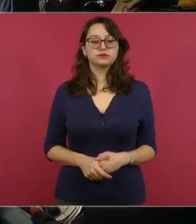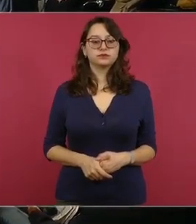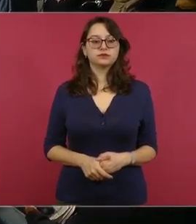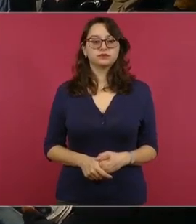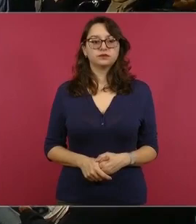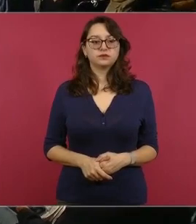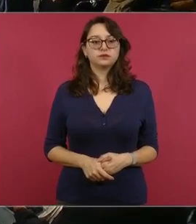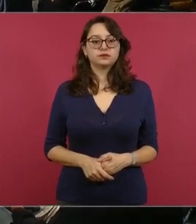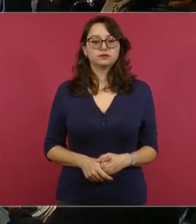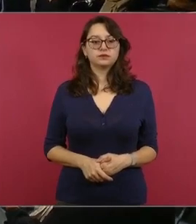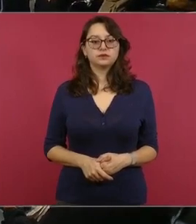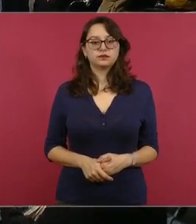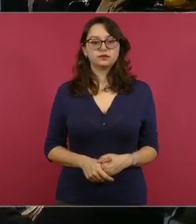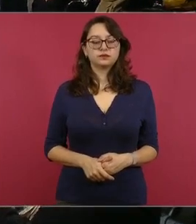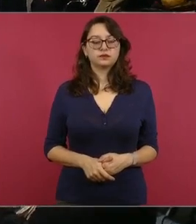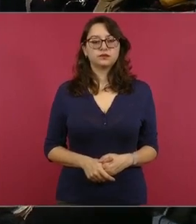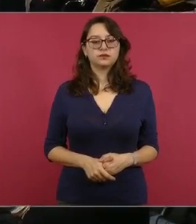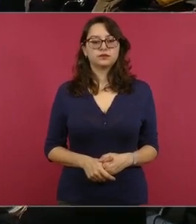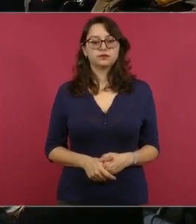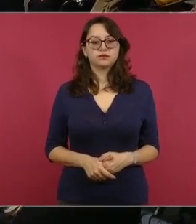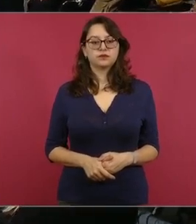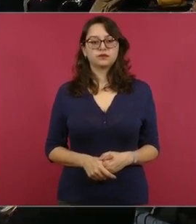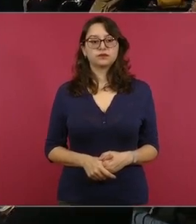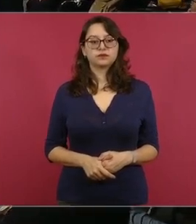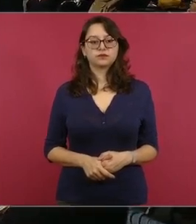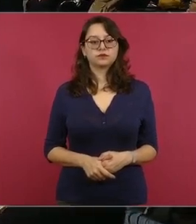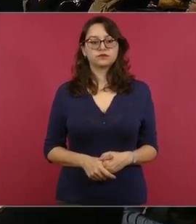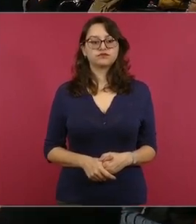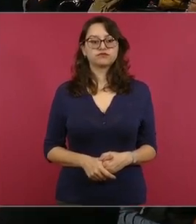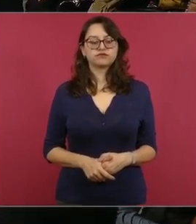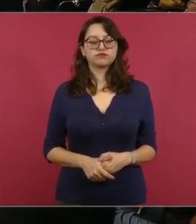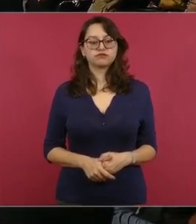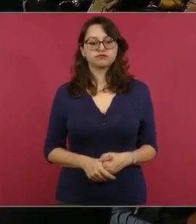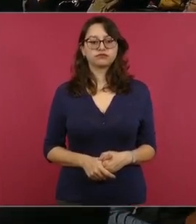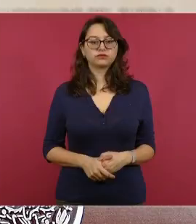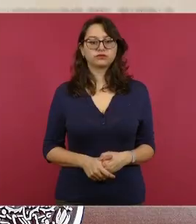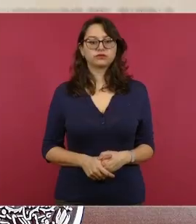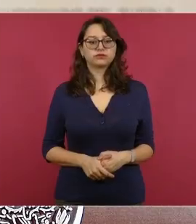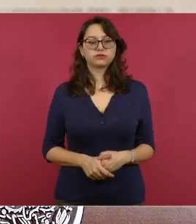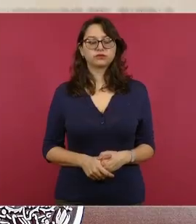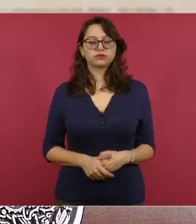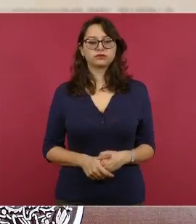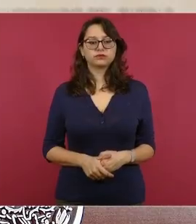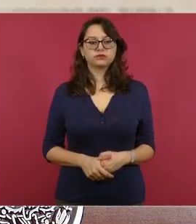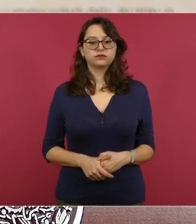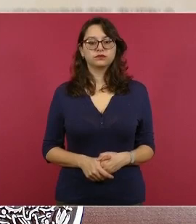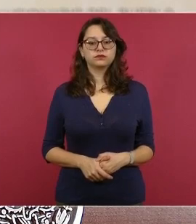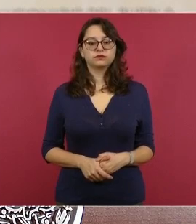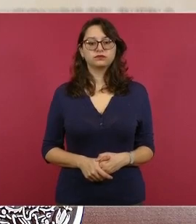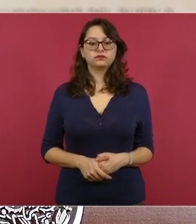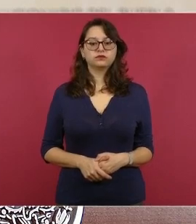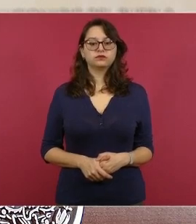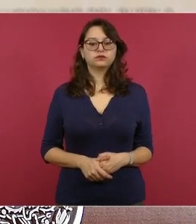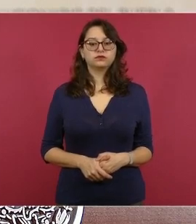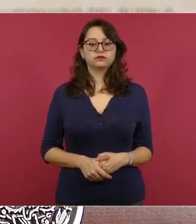¿Están identificados los 27? Sí, los 27. hay tres,